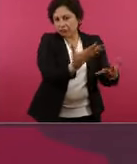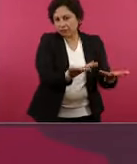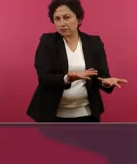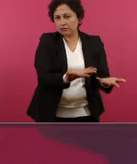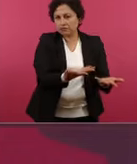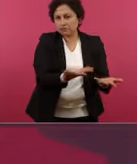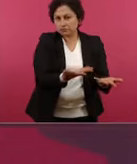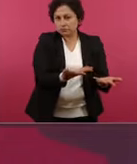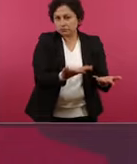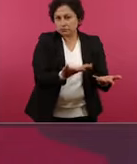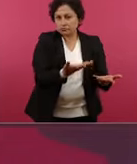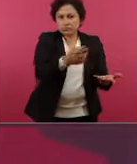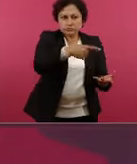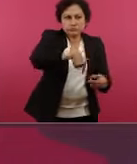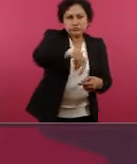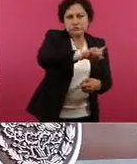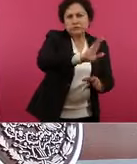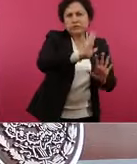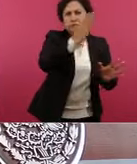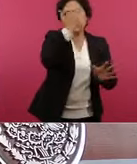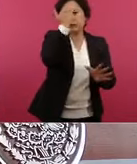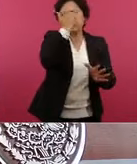manera, ¿no?, de